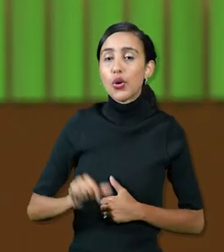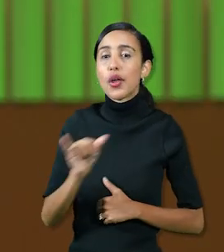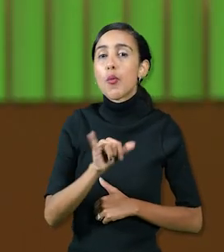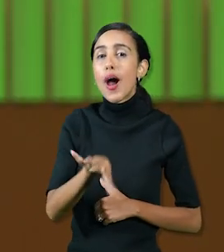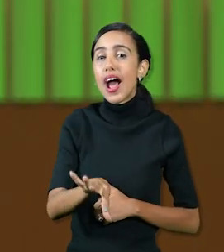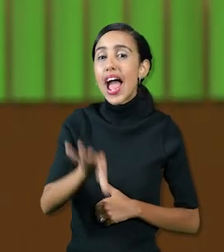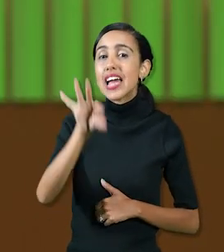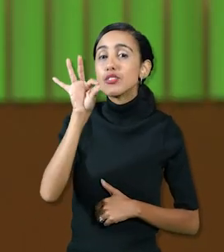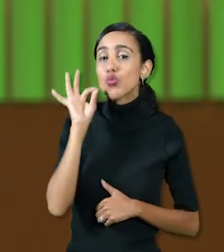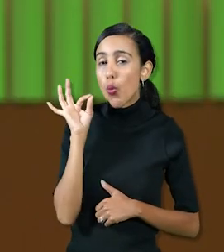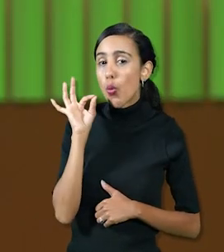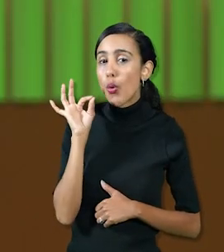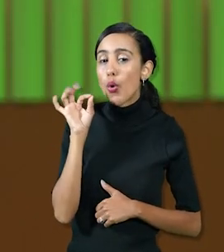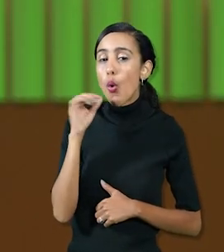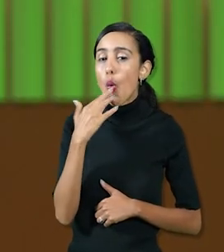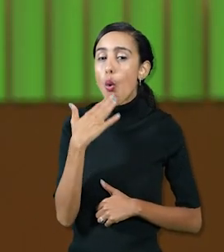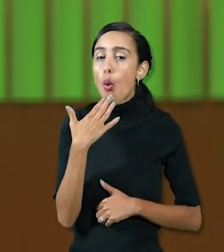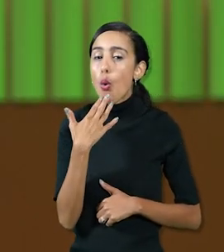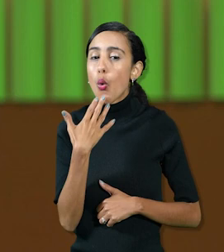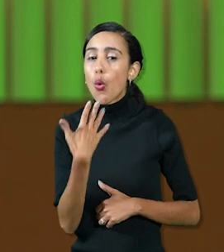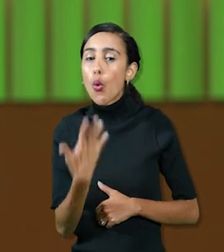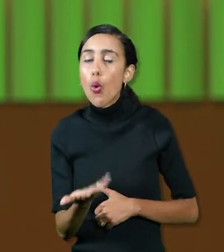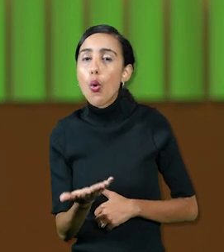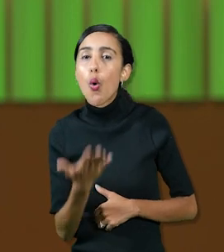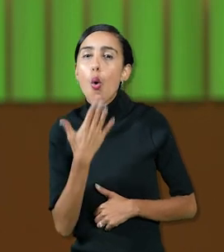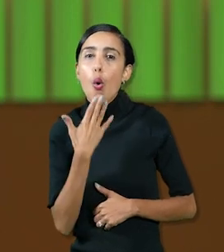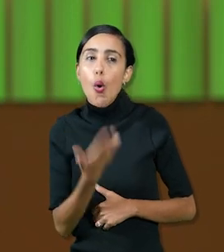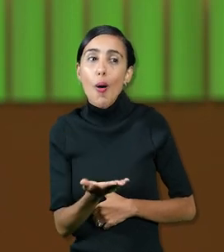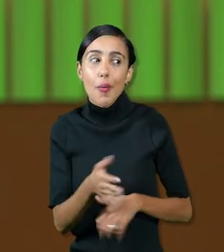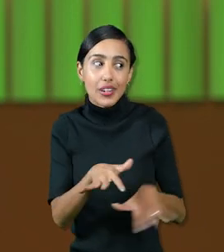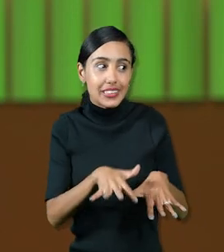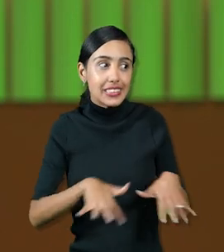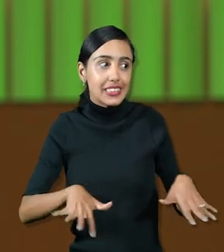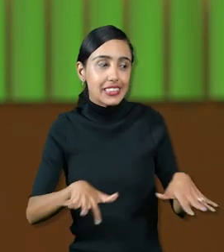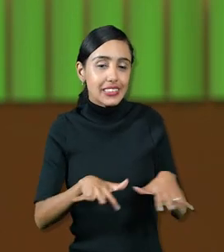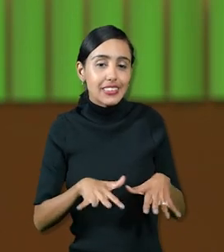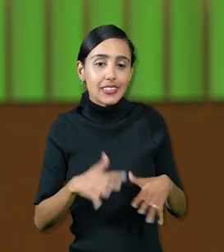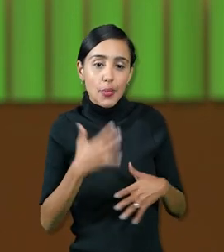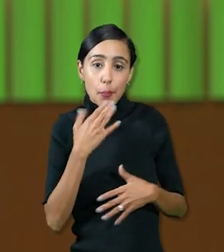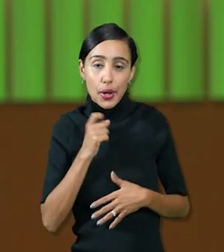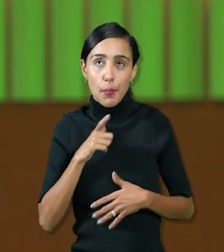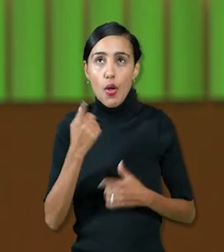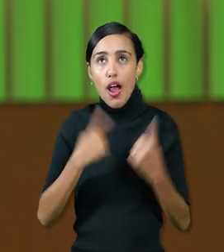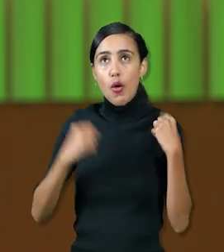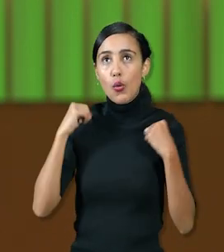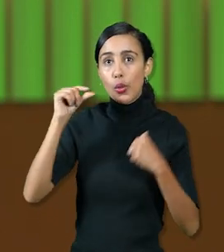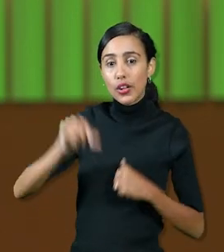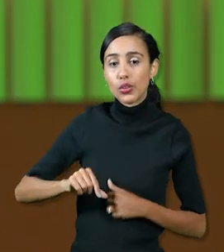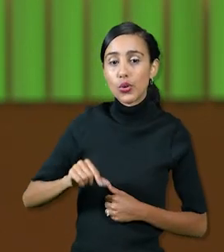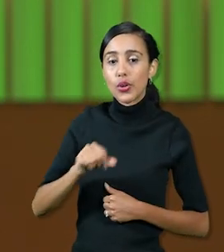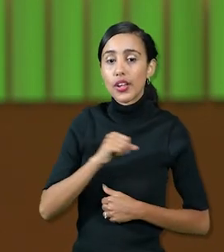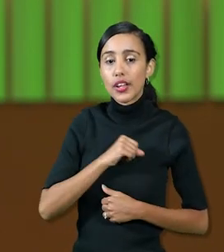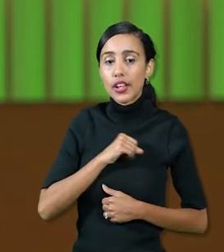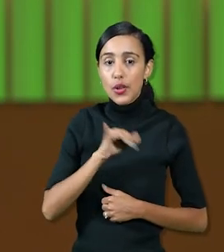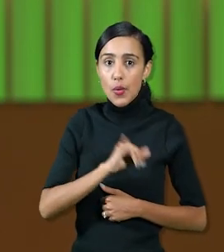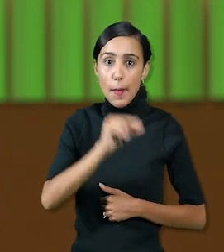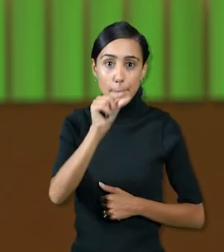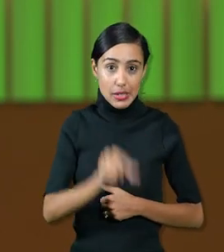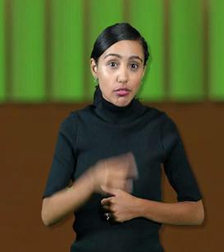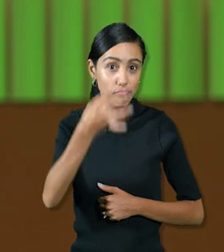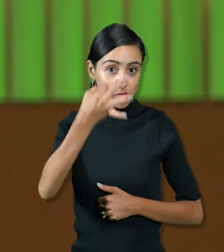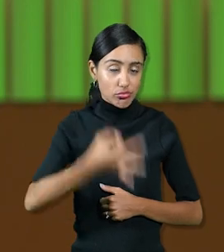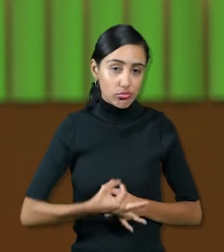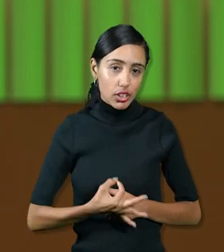eligen de alguna manera cómo van a tratar la realidad. Hay directores que prefieren tratar con personajes